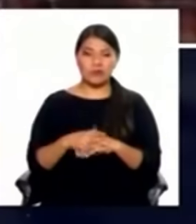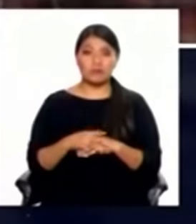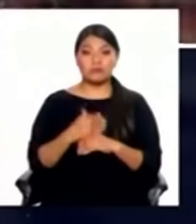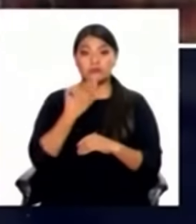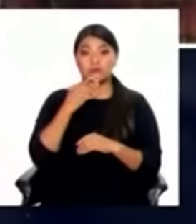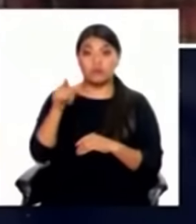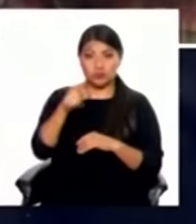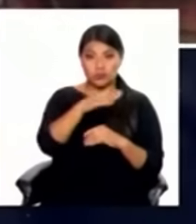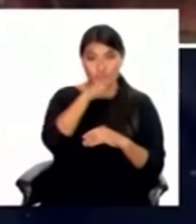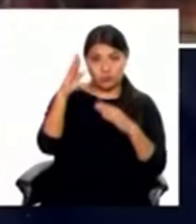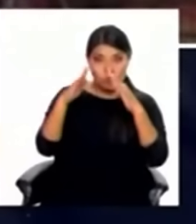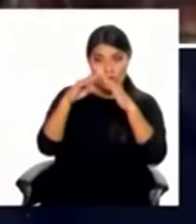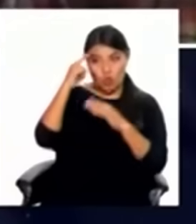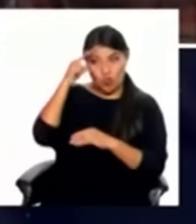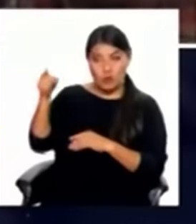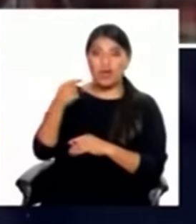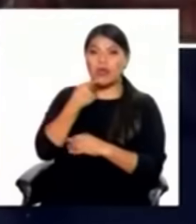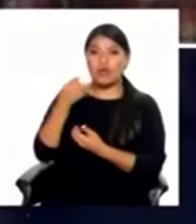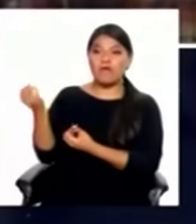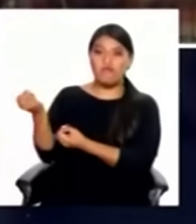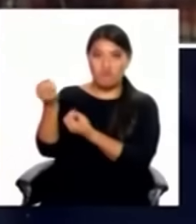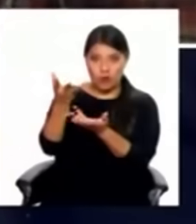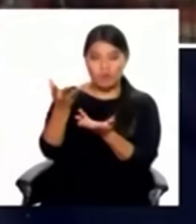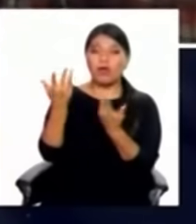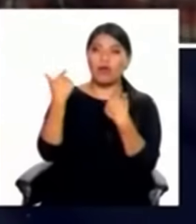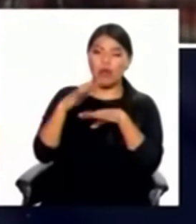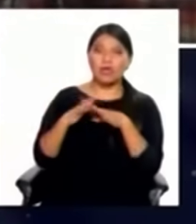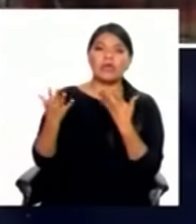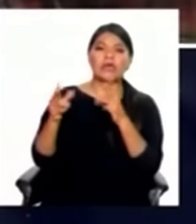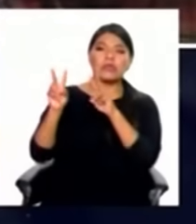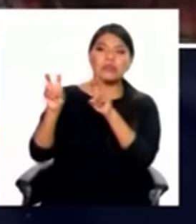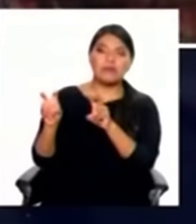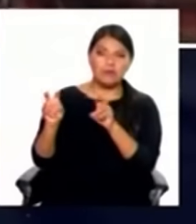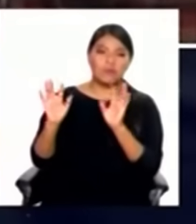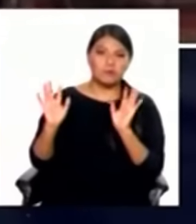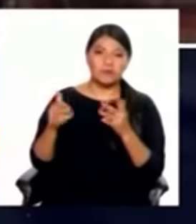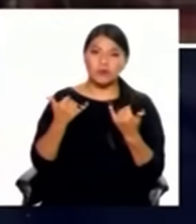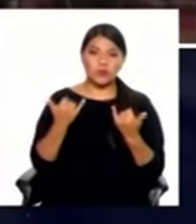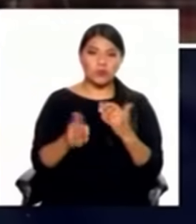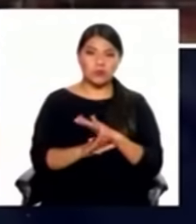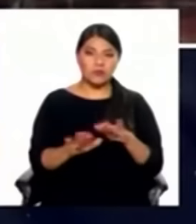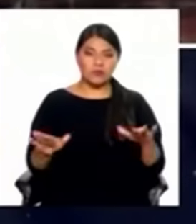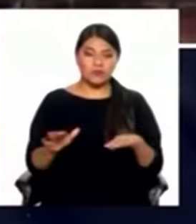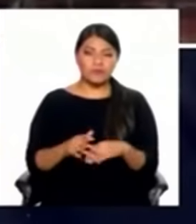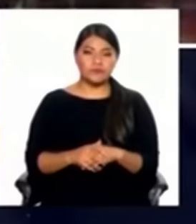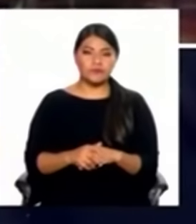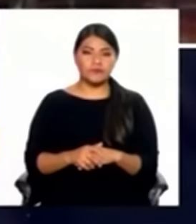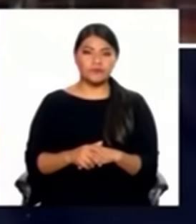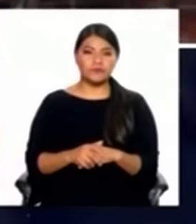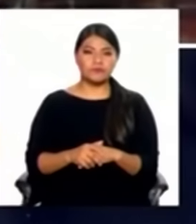vez llamar al comisario Zapallal y preguntarle por el caso. Uh-huh. Muy bien,